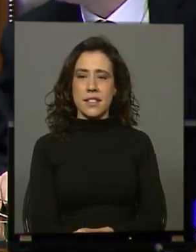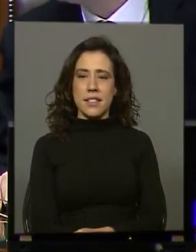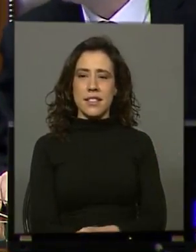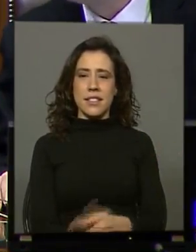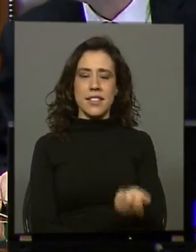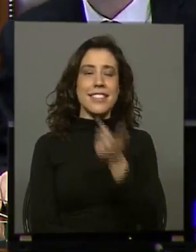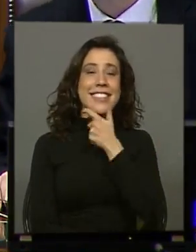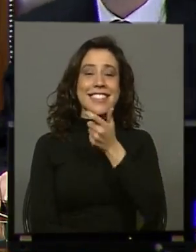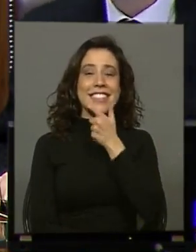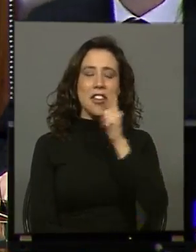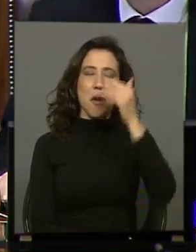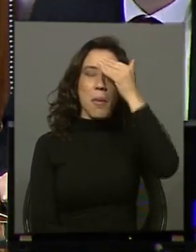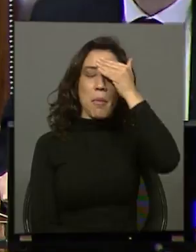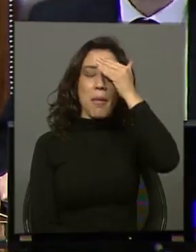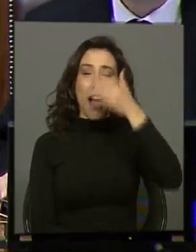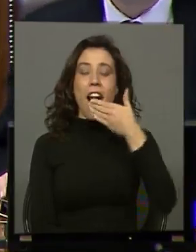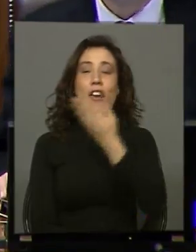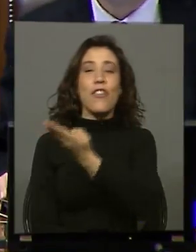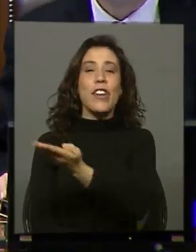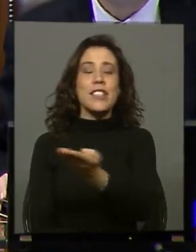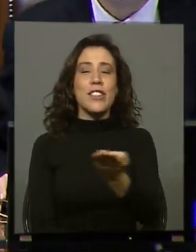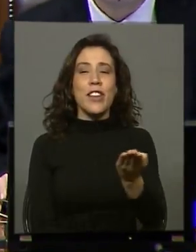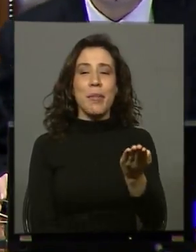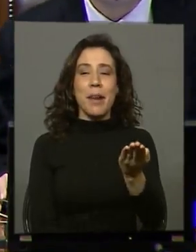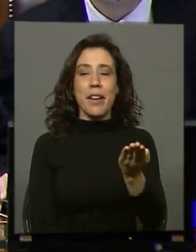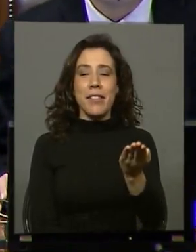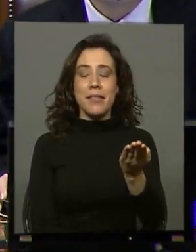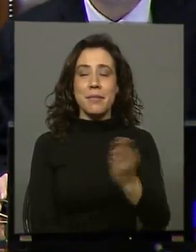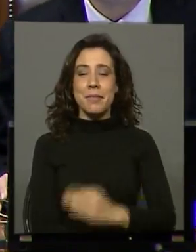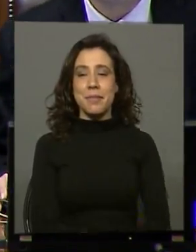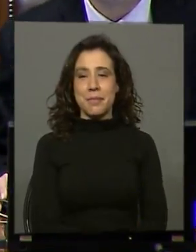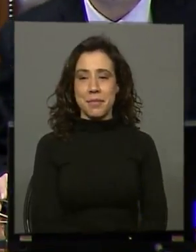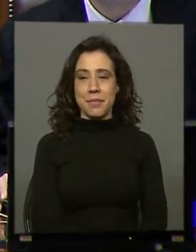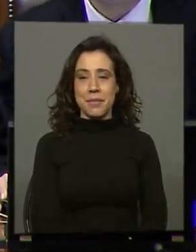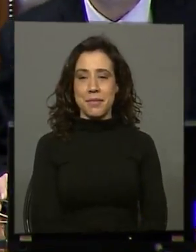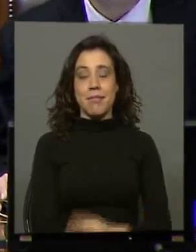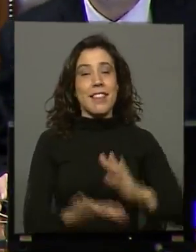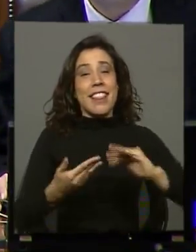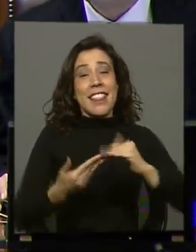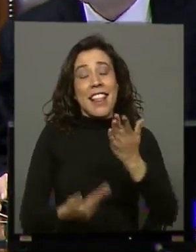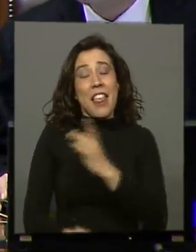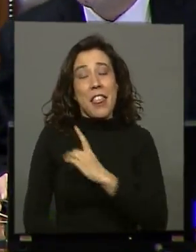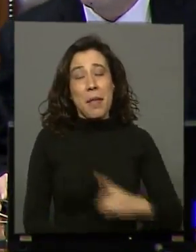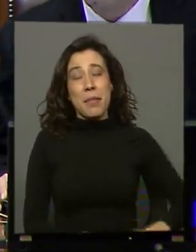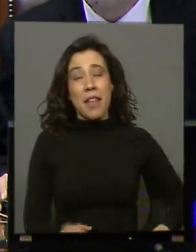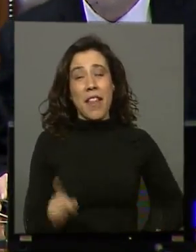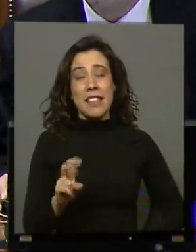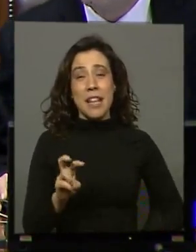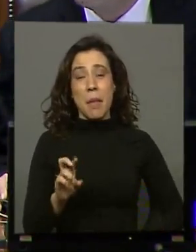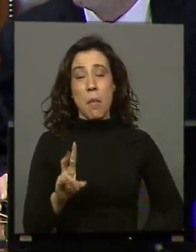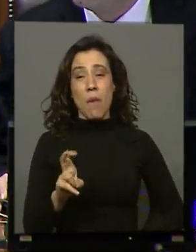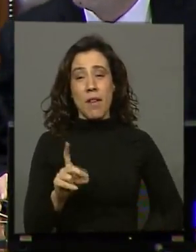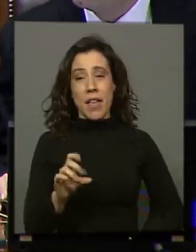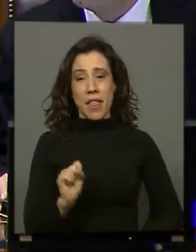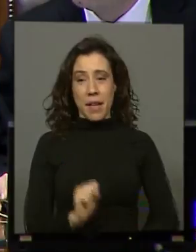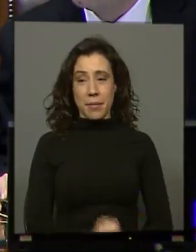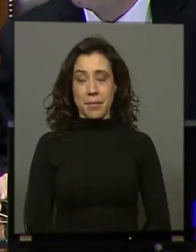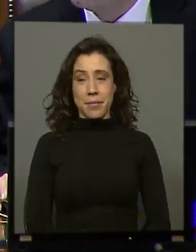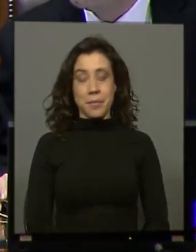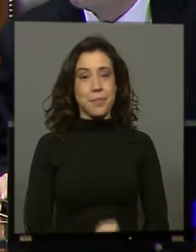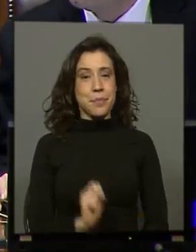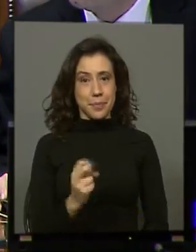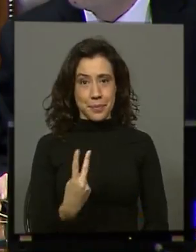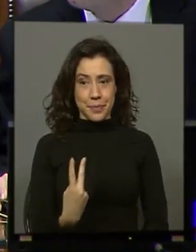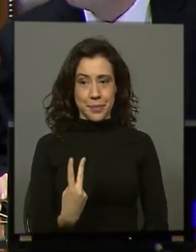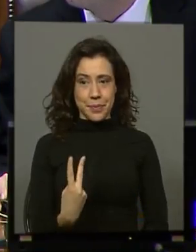no no se preocupe ofrezco la palabra ofrezco la palabra discúlpeme diputada Sebulga muy bien en segundo